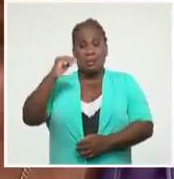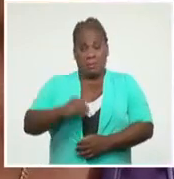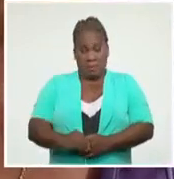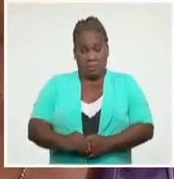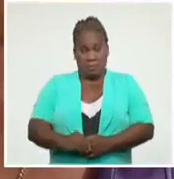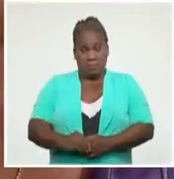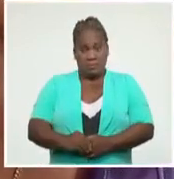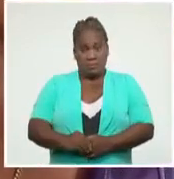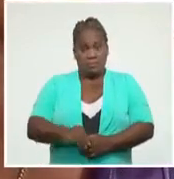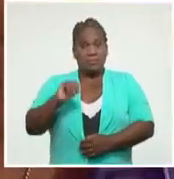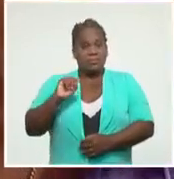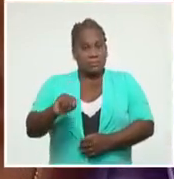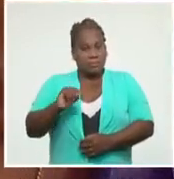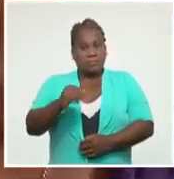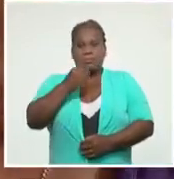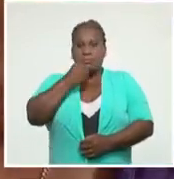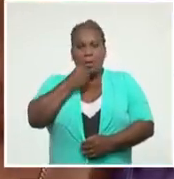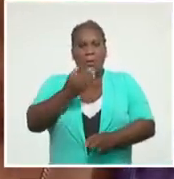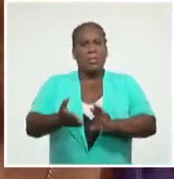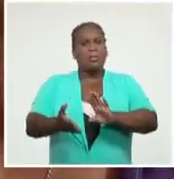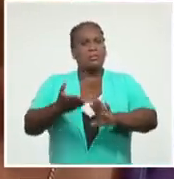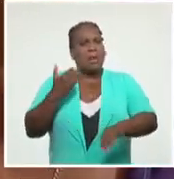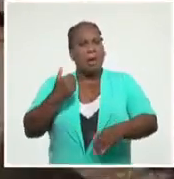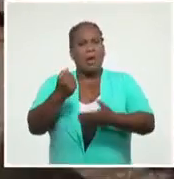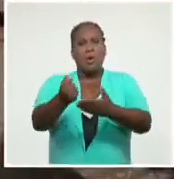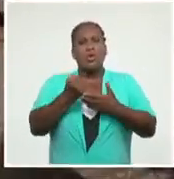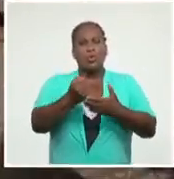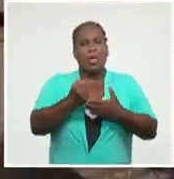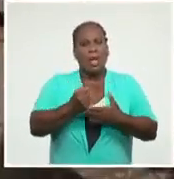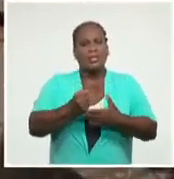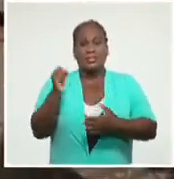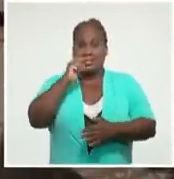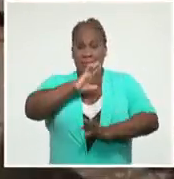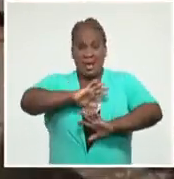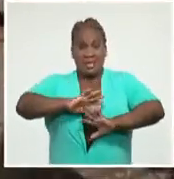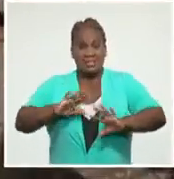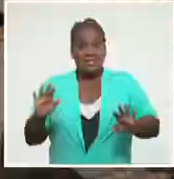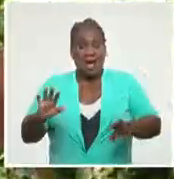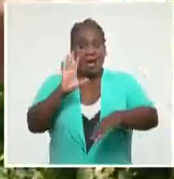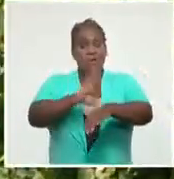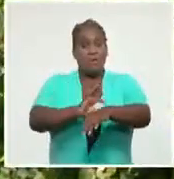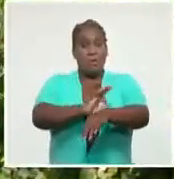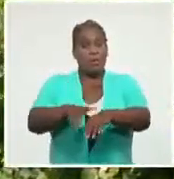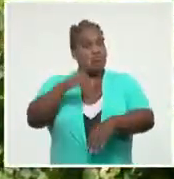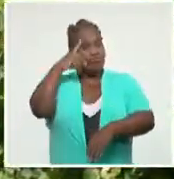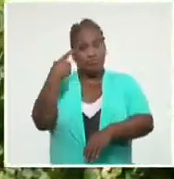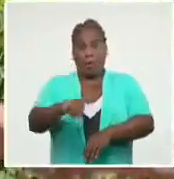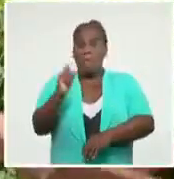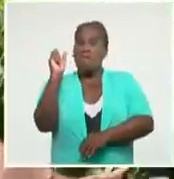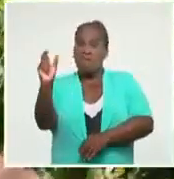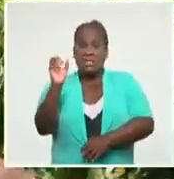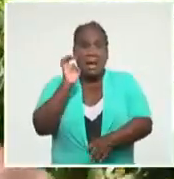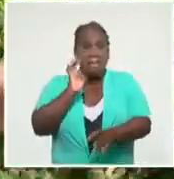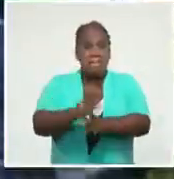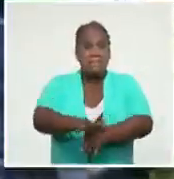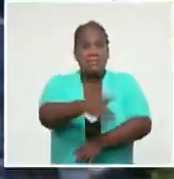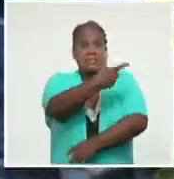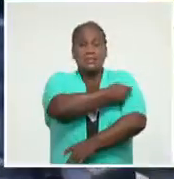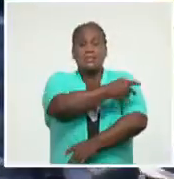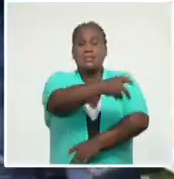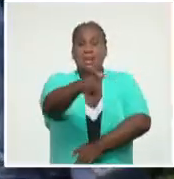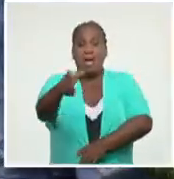esto lo que nos puede salvar y terminar por siempre con esta pandemia. Porque aunque se desconoce la fecha exacta del inicio de la campaña que